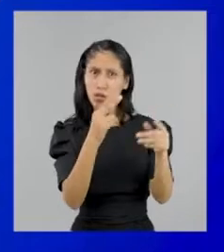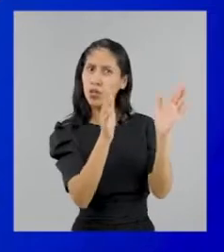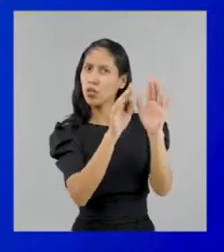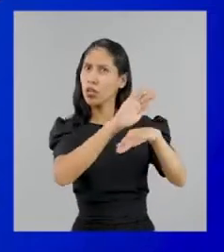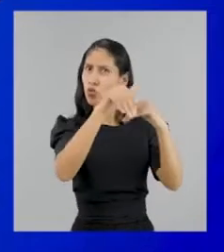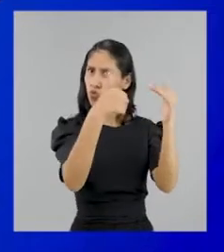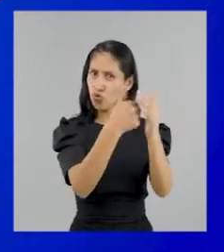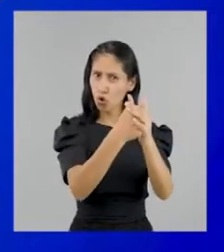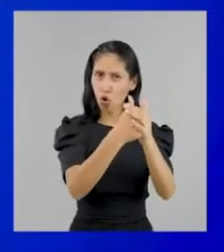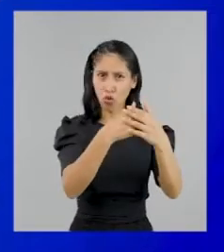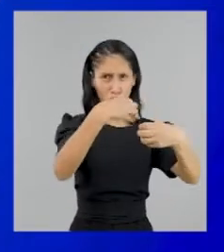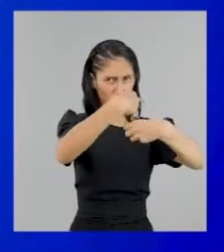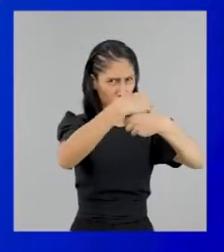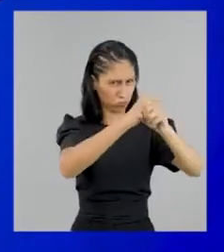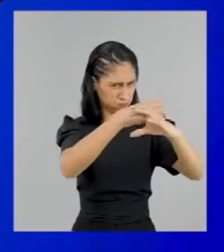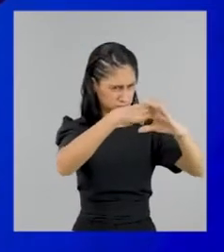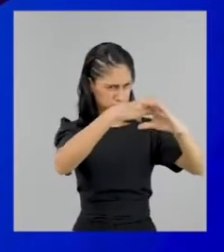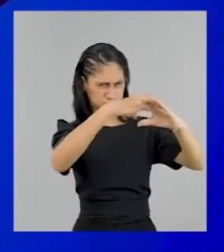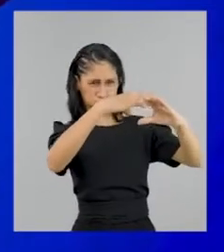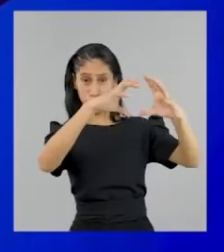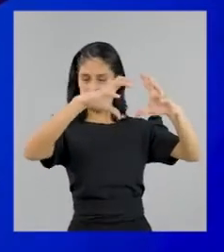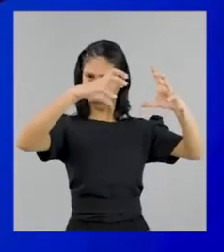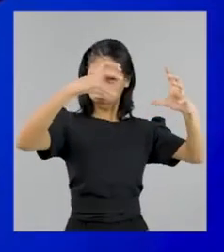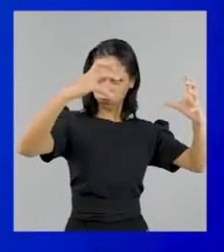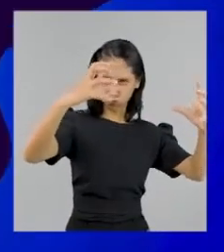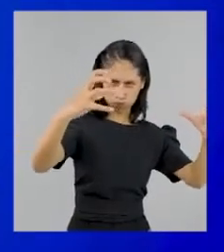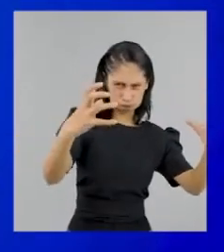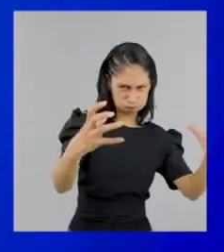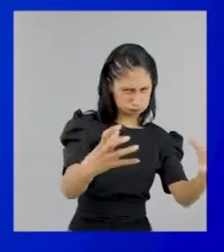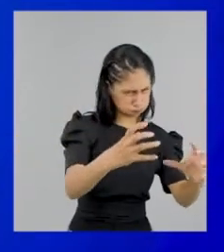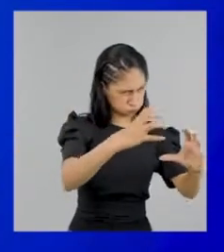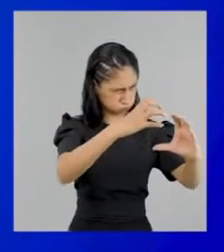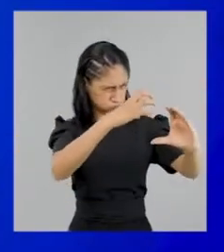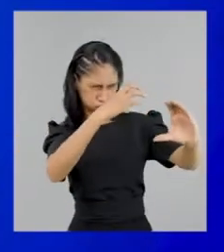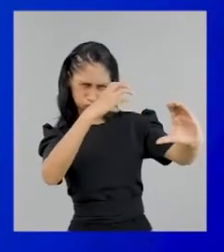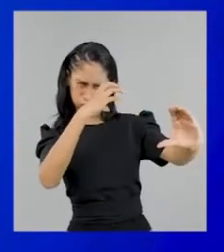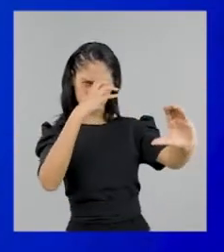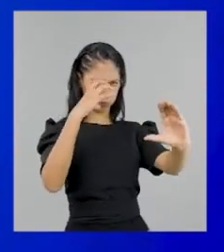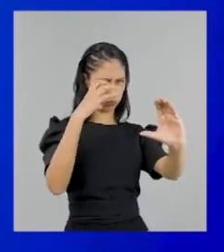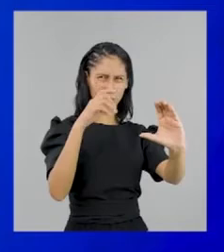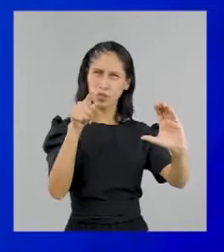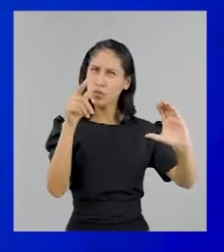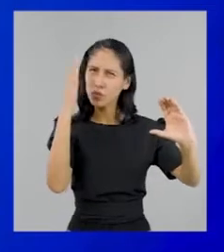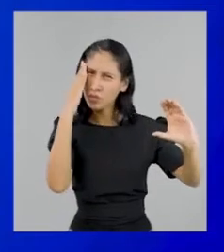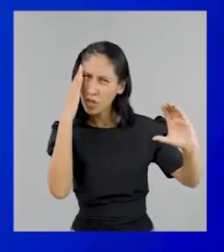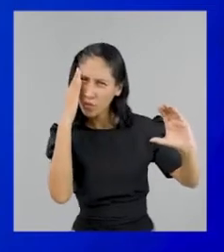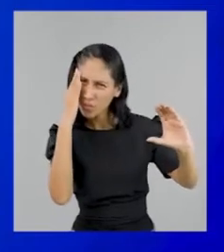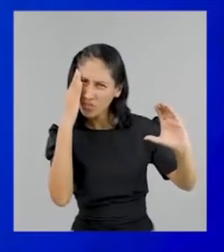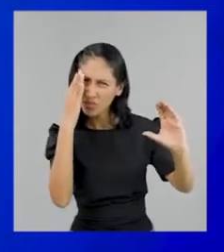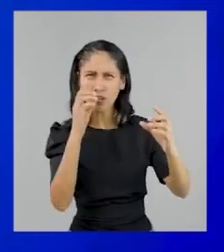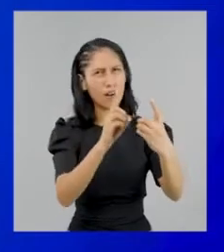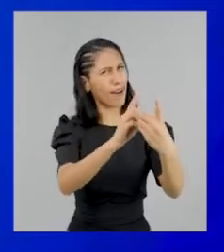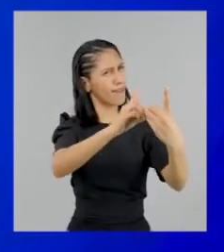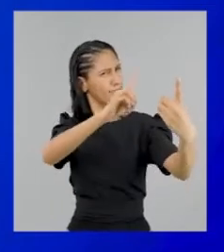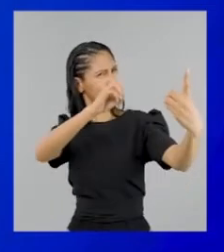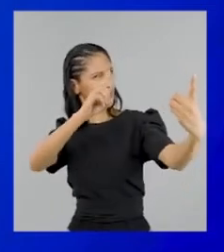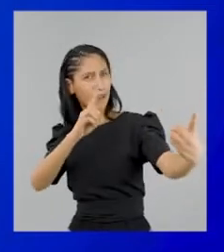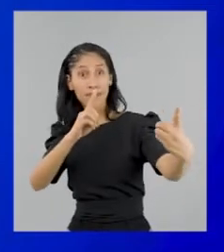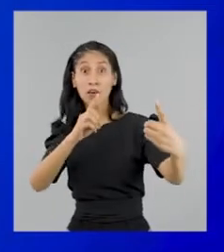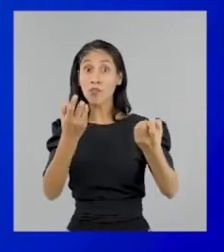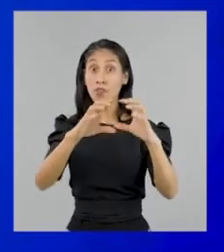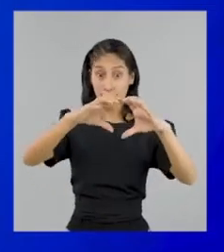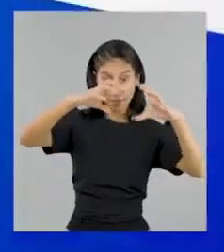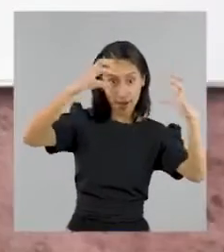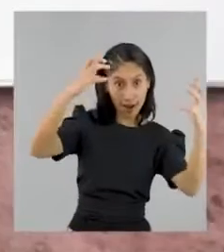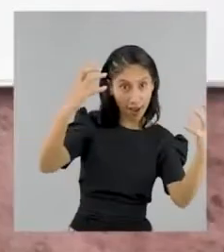astronomía. Esta tiene que ver con el estudio de los cuerpos celestes en el espacio. ¿Tú sabes cuál es la distancia de